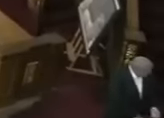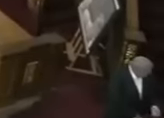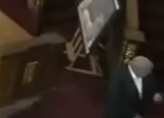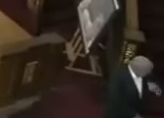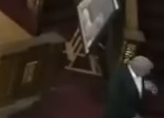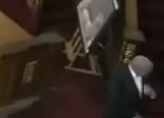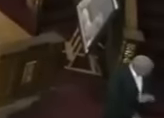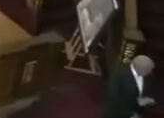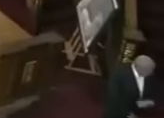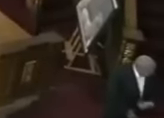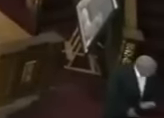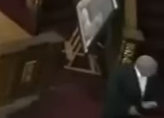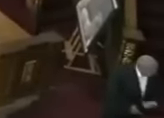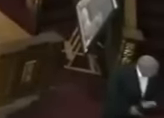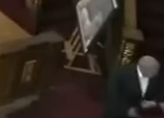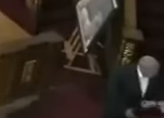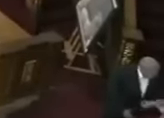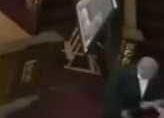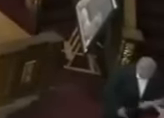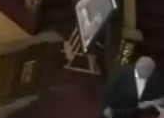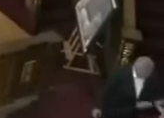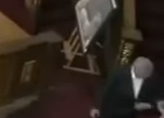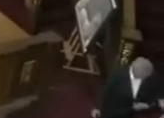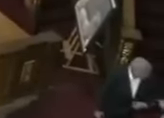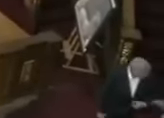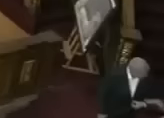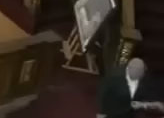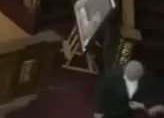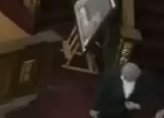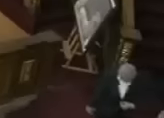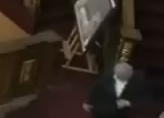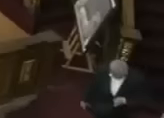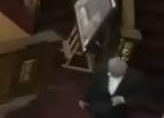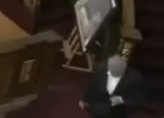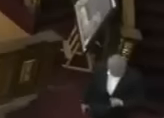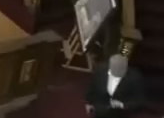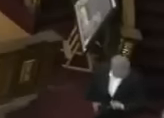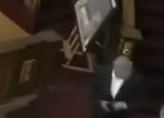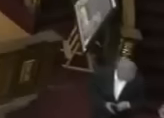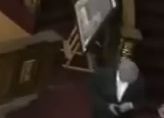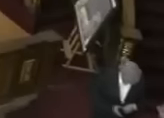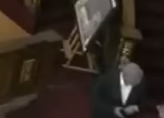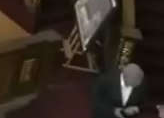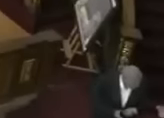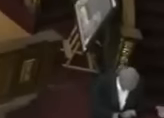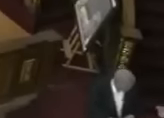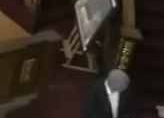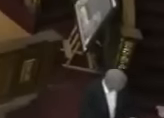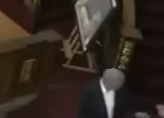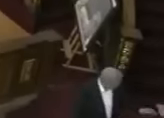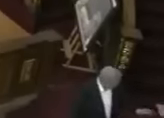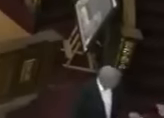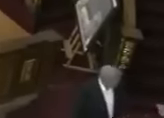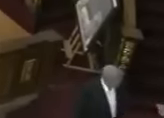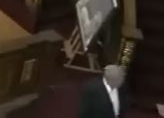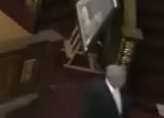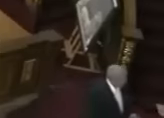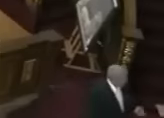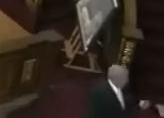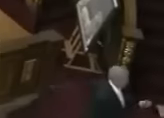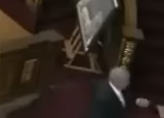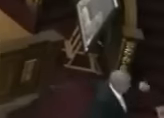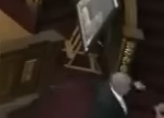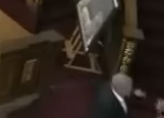Pasquier, con concurrencia en la República de Camerún y la República Gabonesa. Como quinto punto, se aprobó la constitución